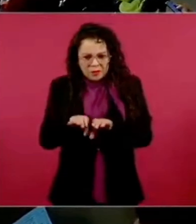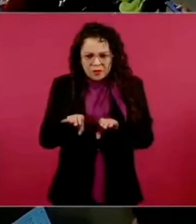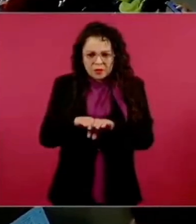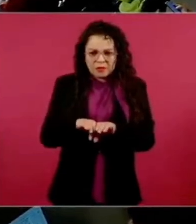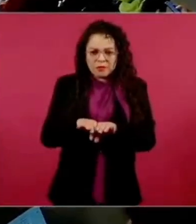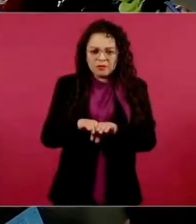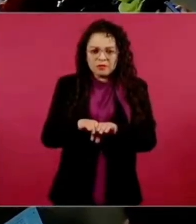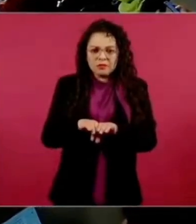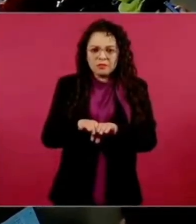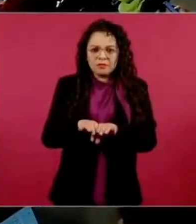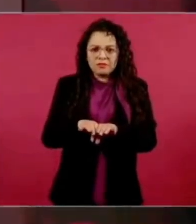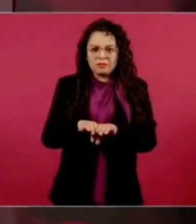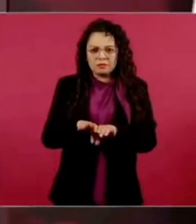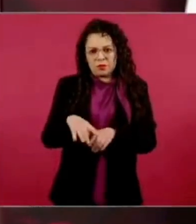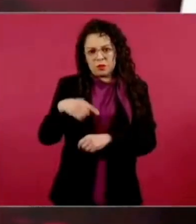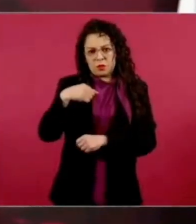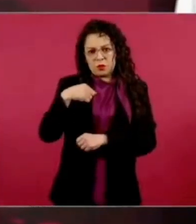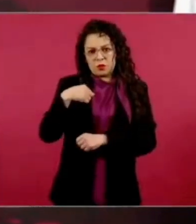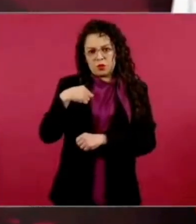soy de sangre azul,